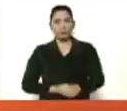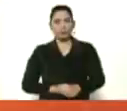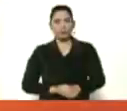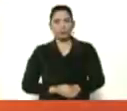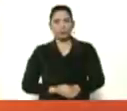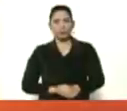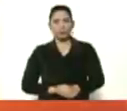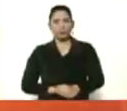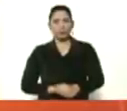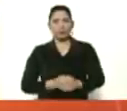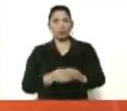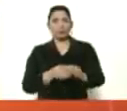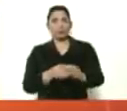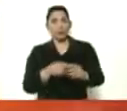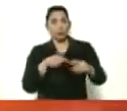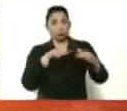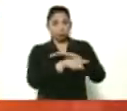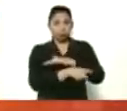1.232 por Santa Elena de Guairén.